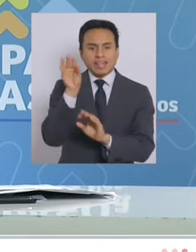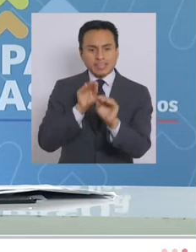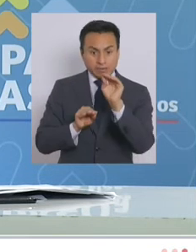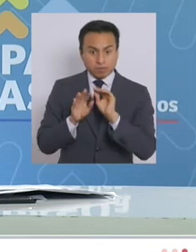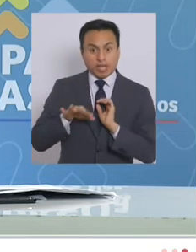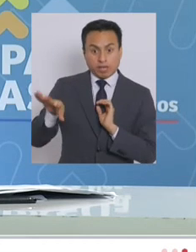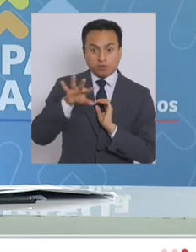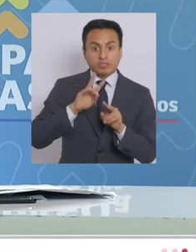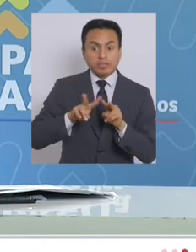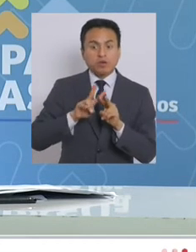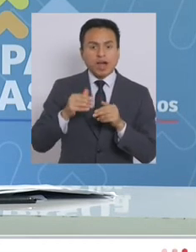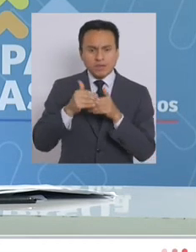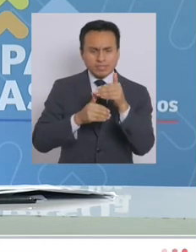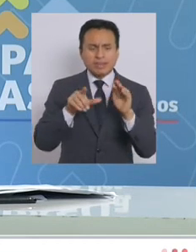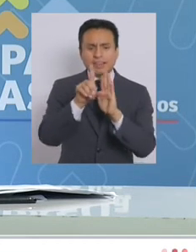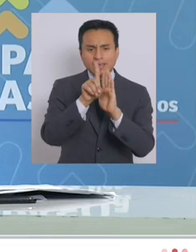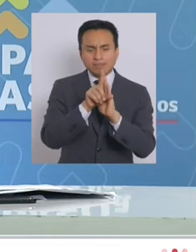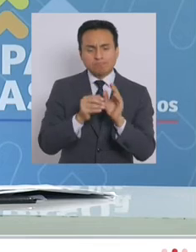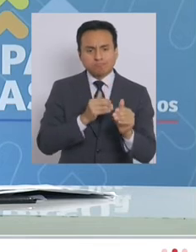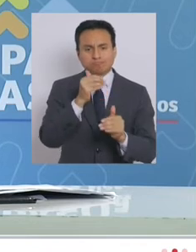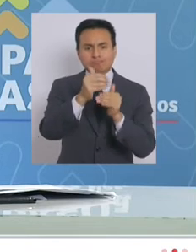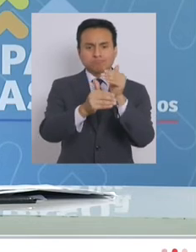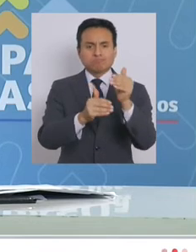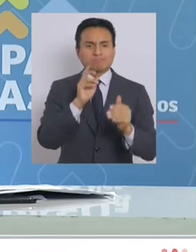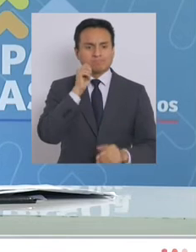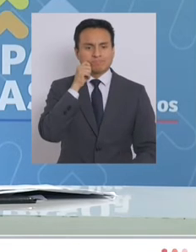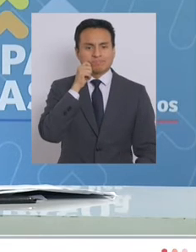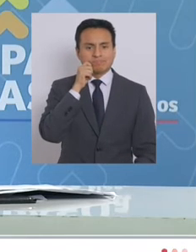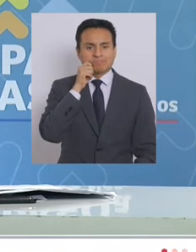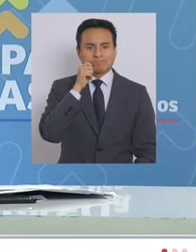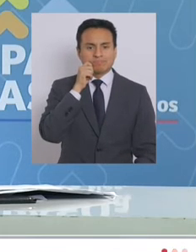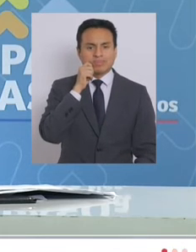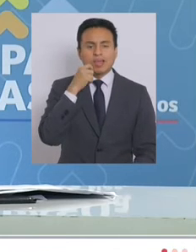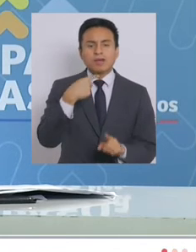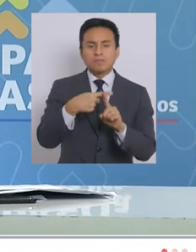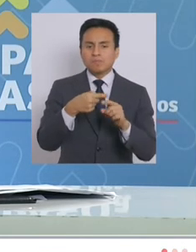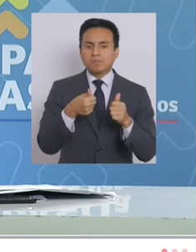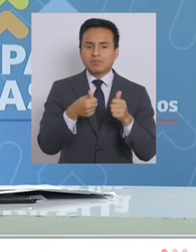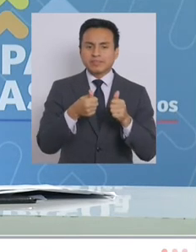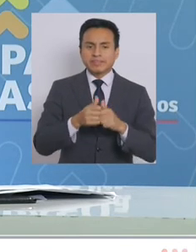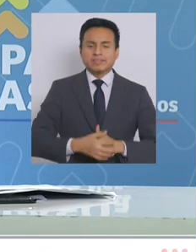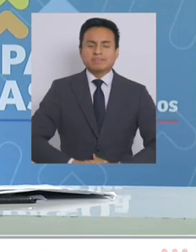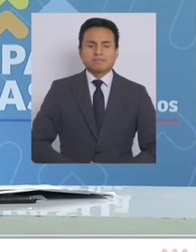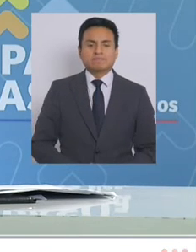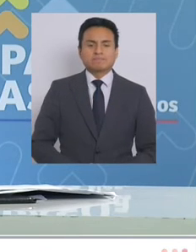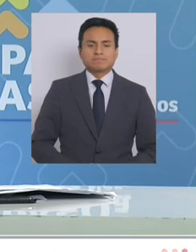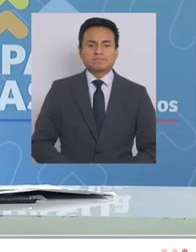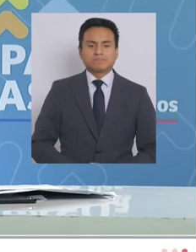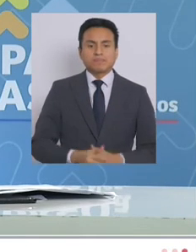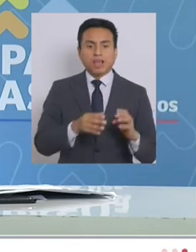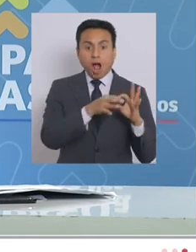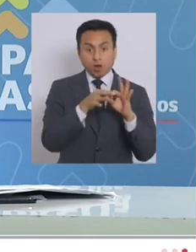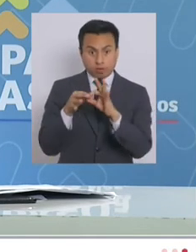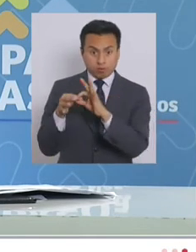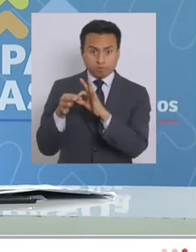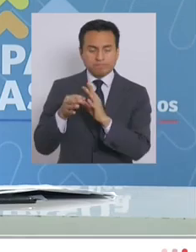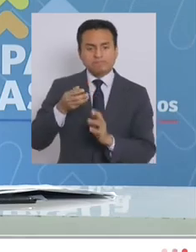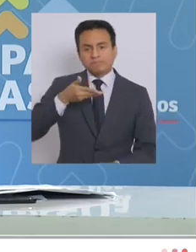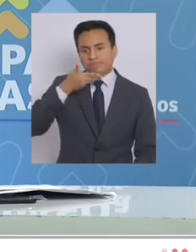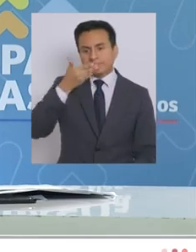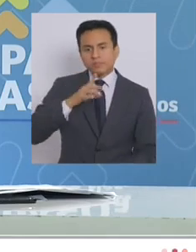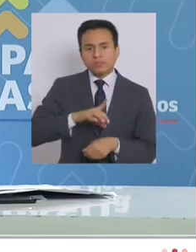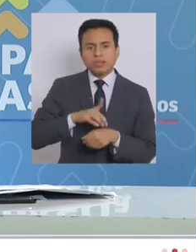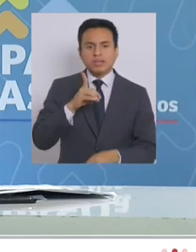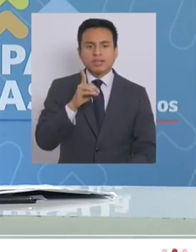han hecho hicieron avanzar esta ley en forma tan positiva a continuación le daré la palabra a